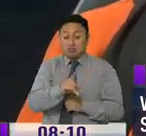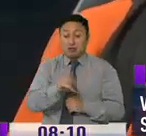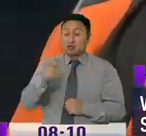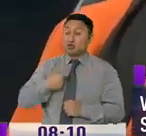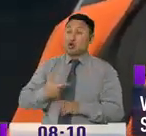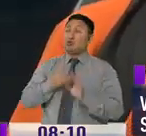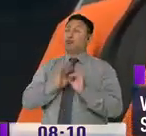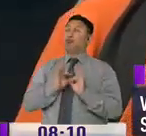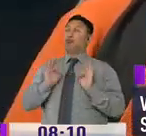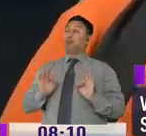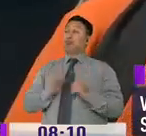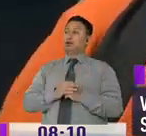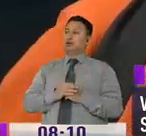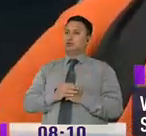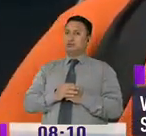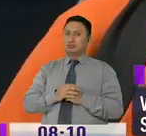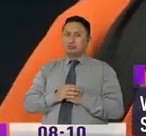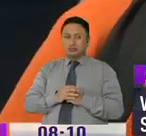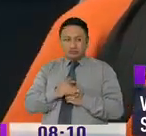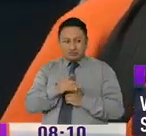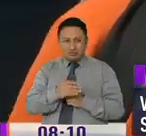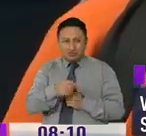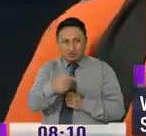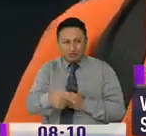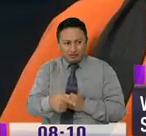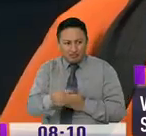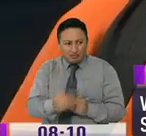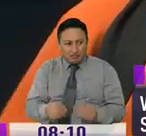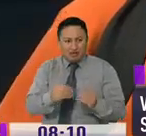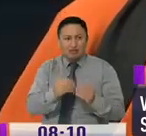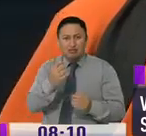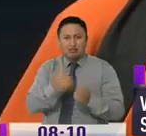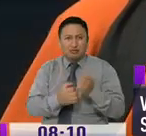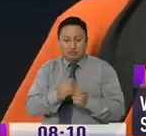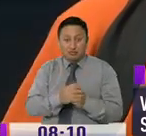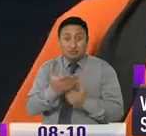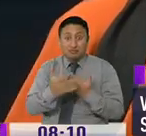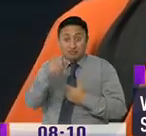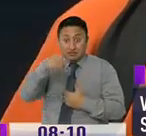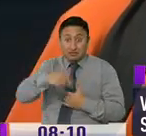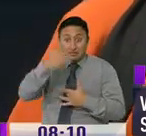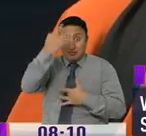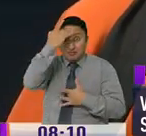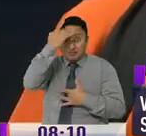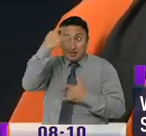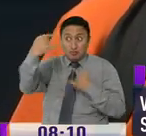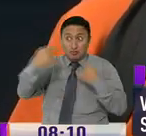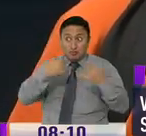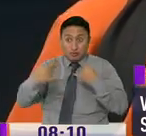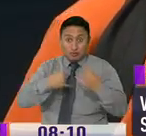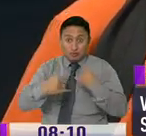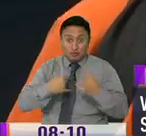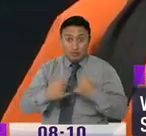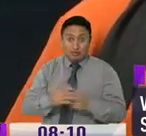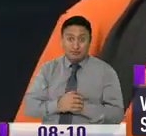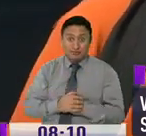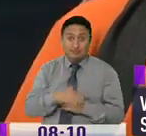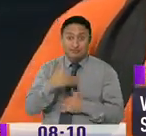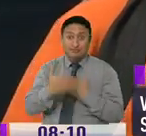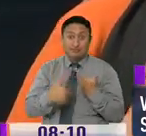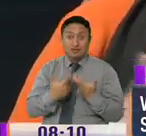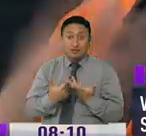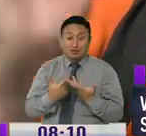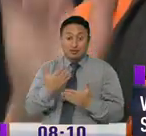así, porque eso genera un malestar y puede ser una epidemia. Es un foco de contagio que pueden hacer de un lado y